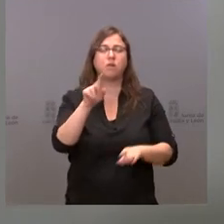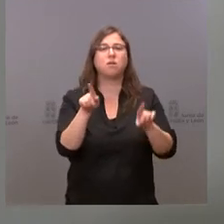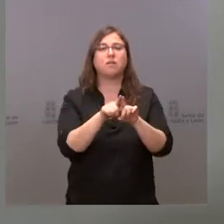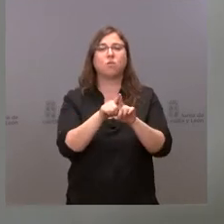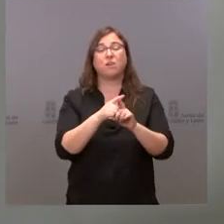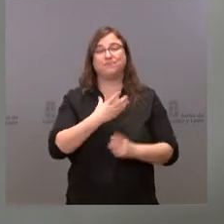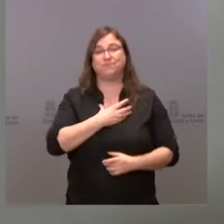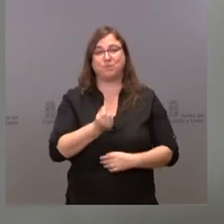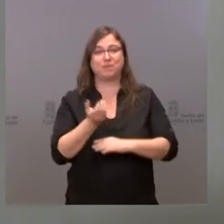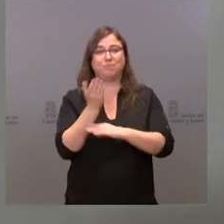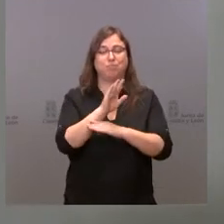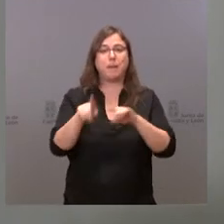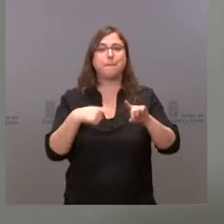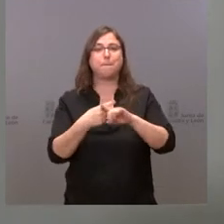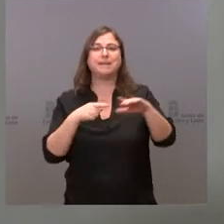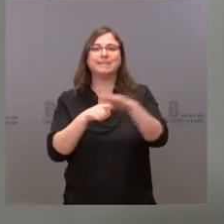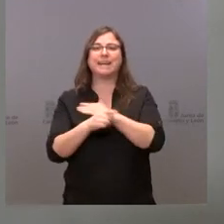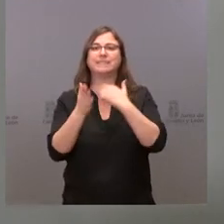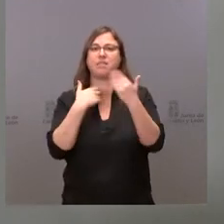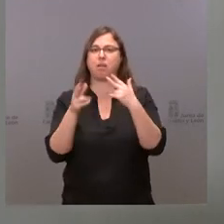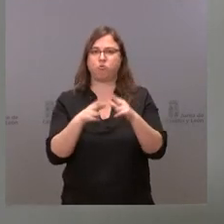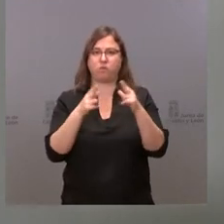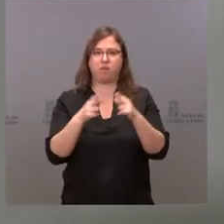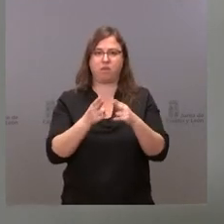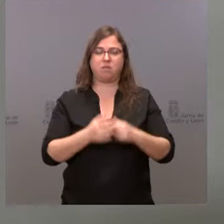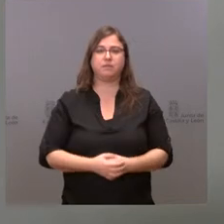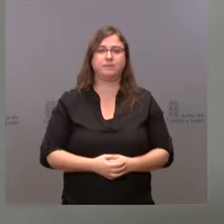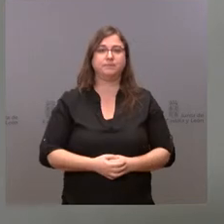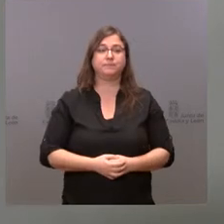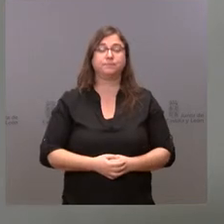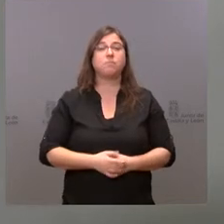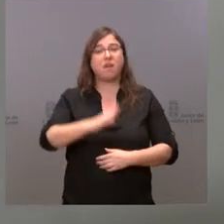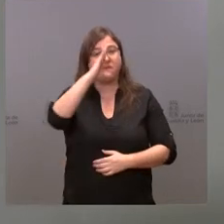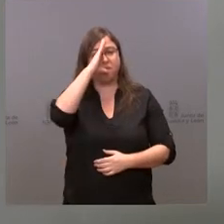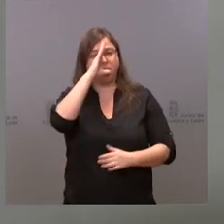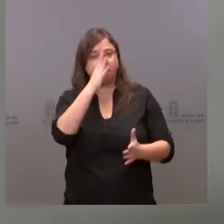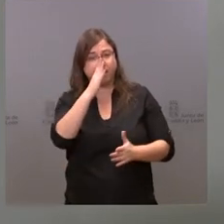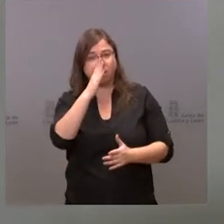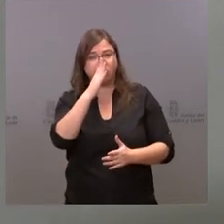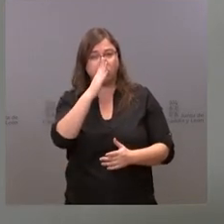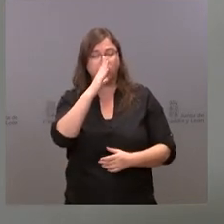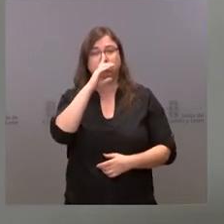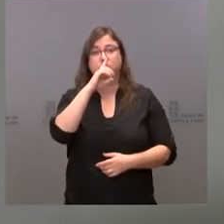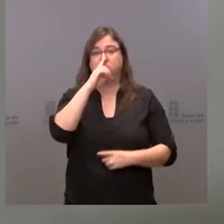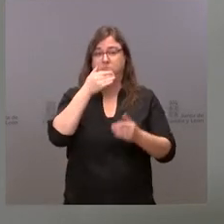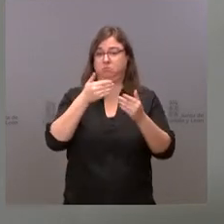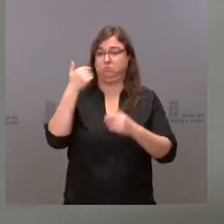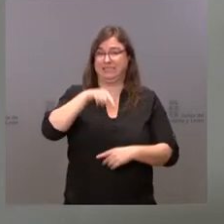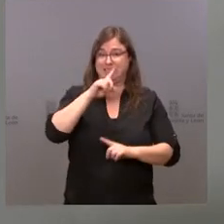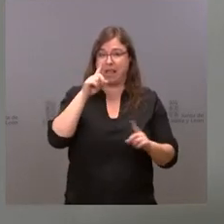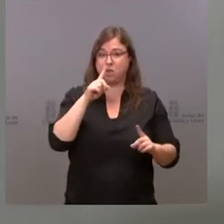municipales y los agentes del diálogo social en el mes de febrero de este año 21